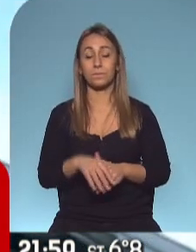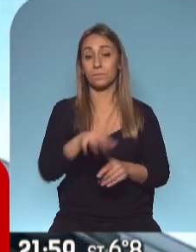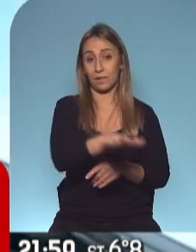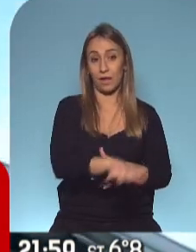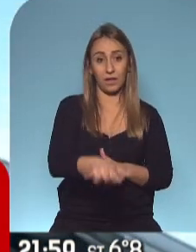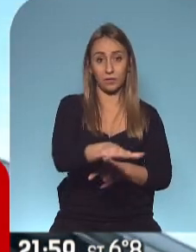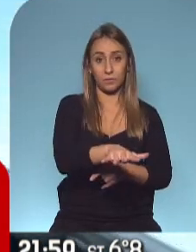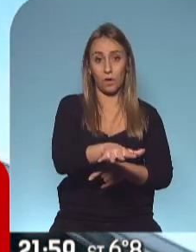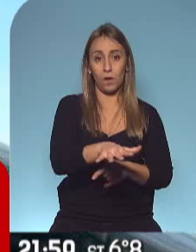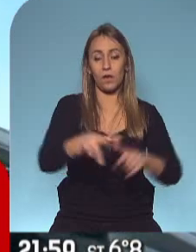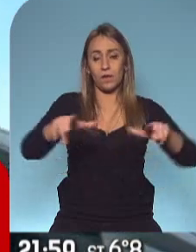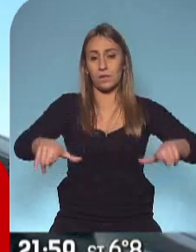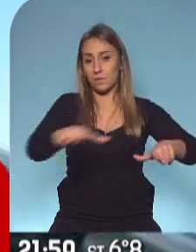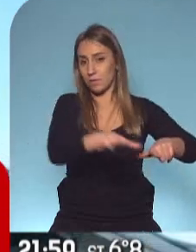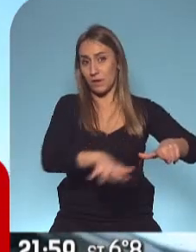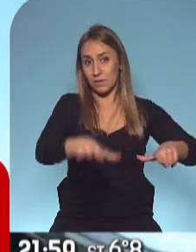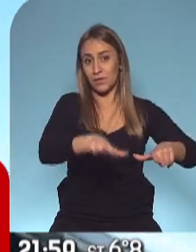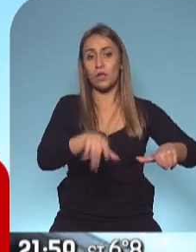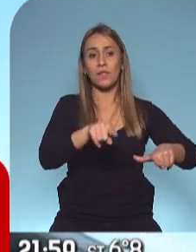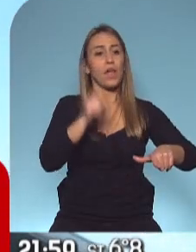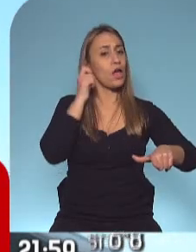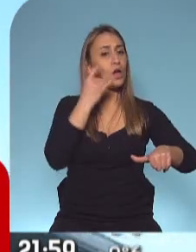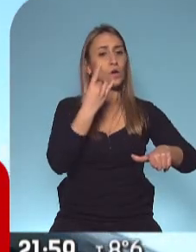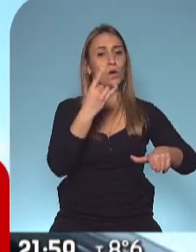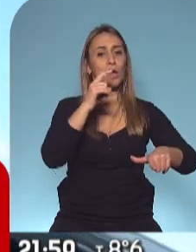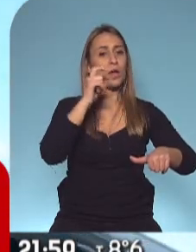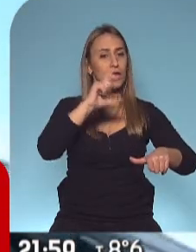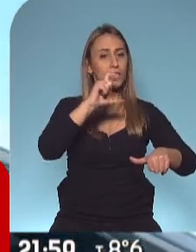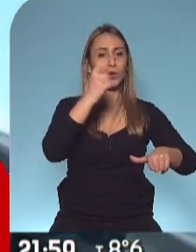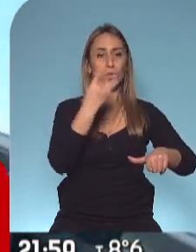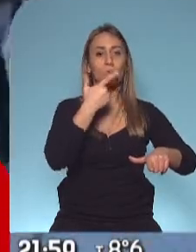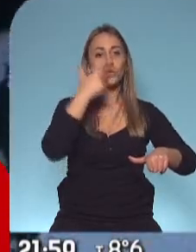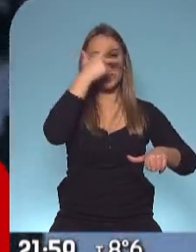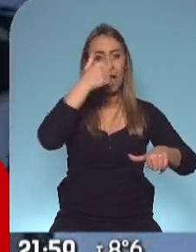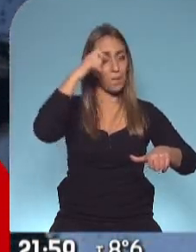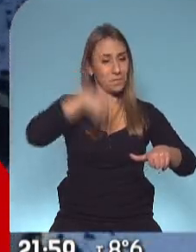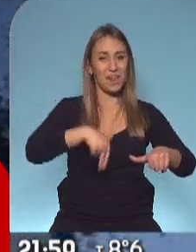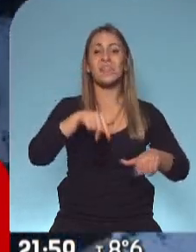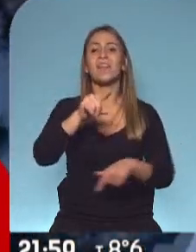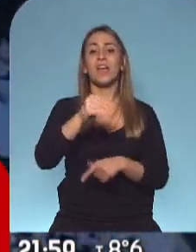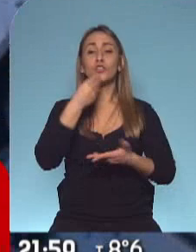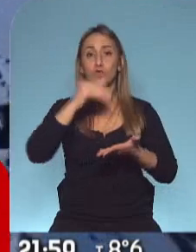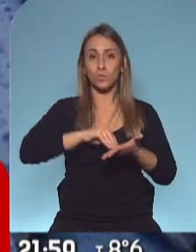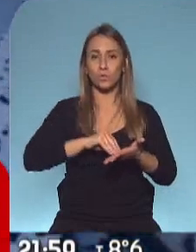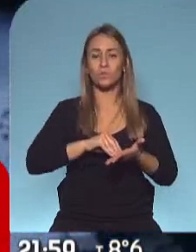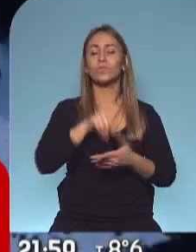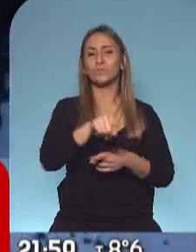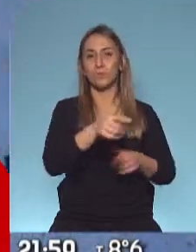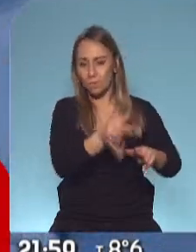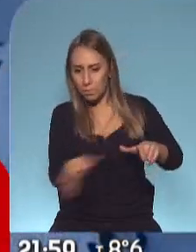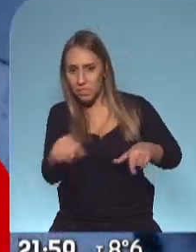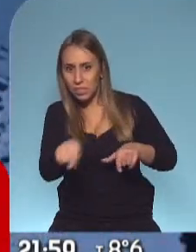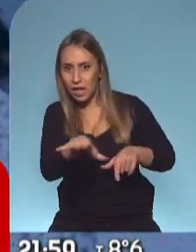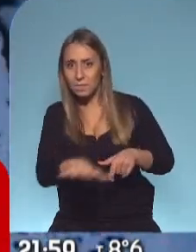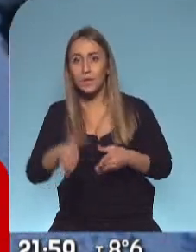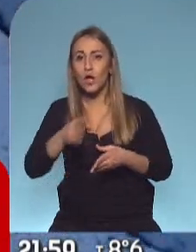pertenece a un departamento homónimo de Cuyamen, está al noroeste de la provincia de Chubut, tiene solamente 750 habitantes, está a la